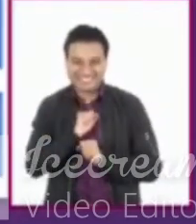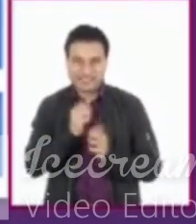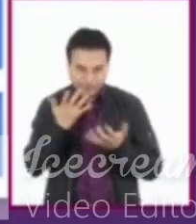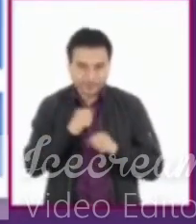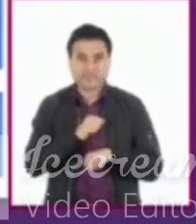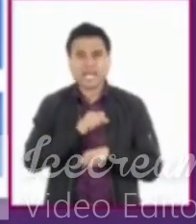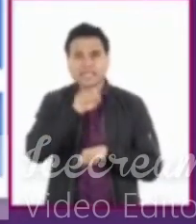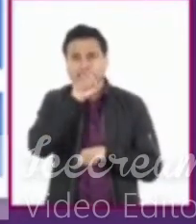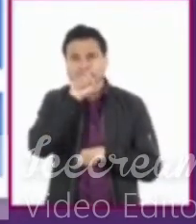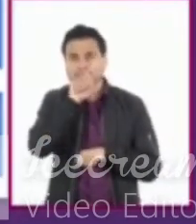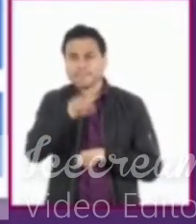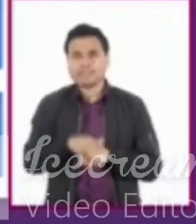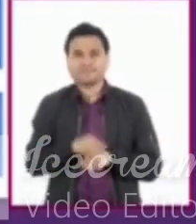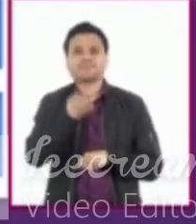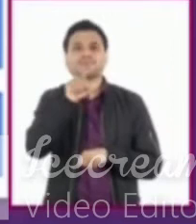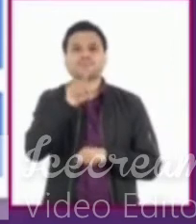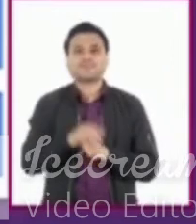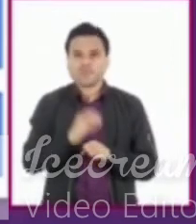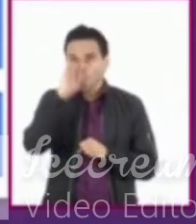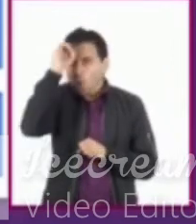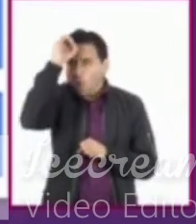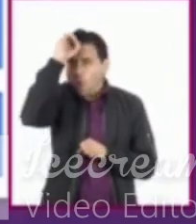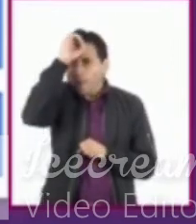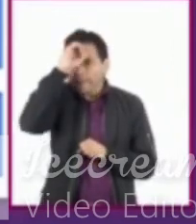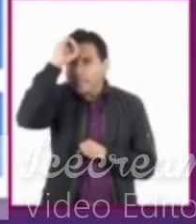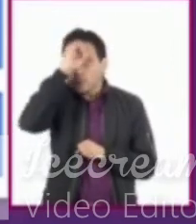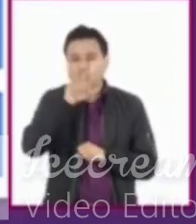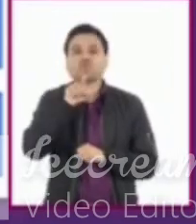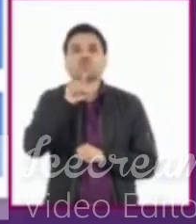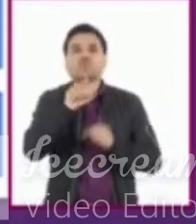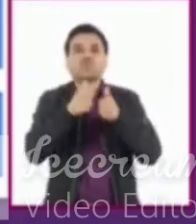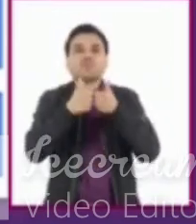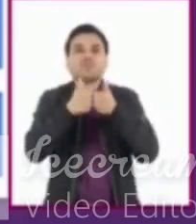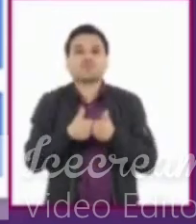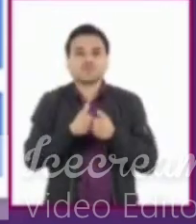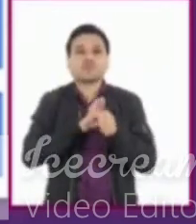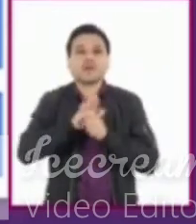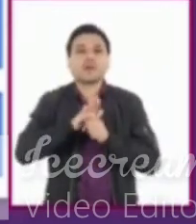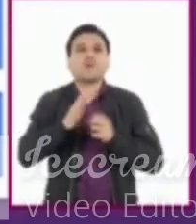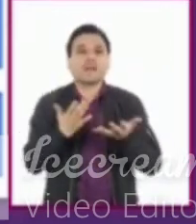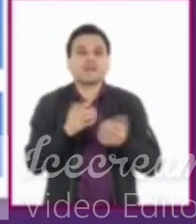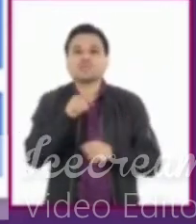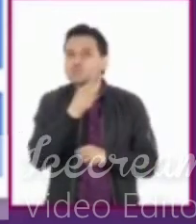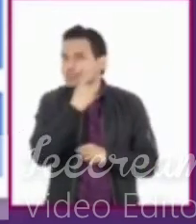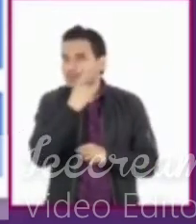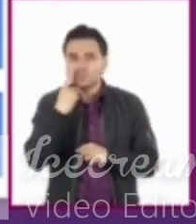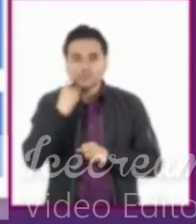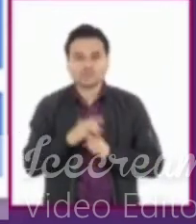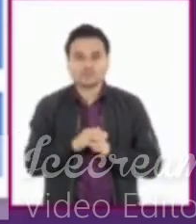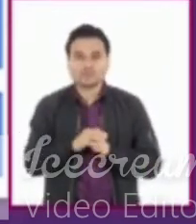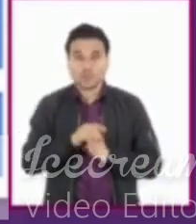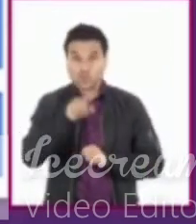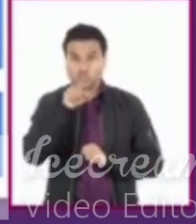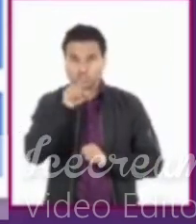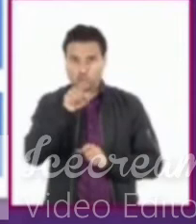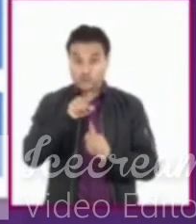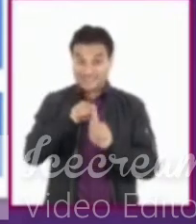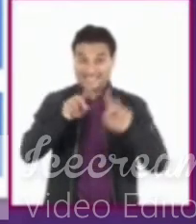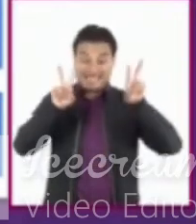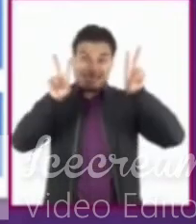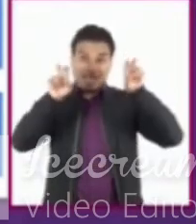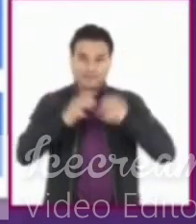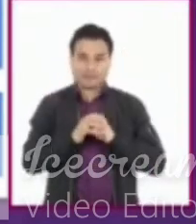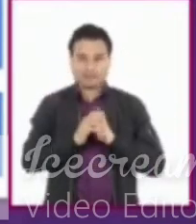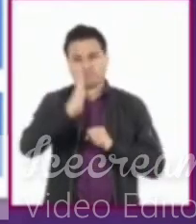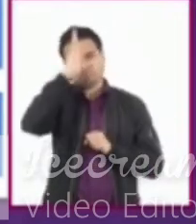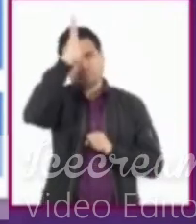fundamental definir una postura al respecto. ¿Qué quiere decir? Pues esto de que si estás a favor, estás en